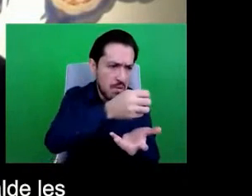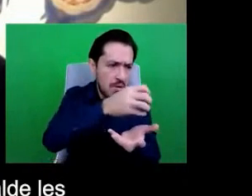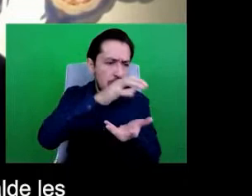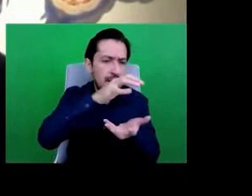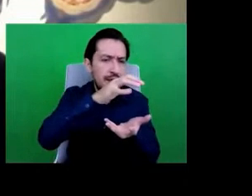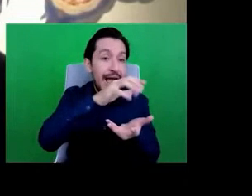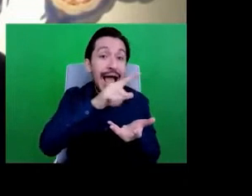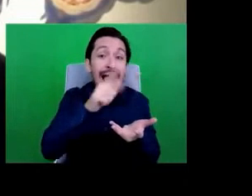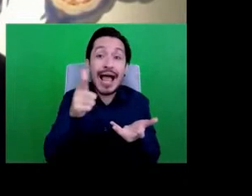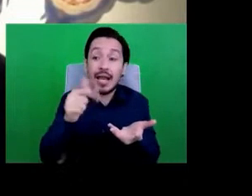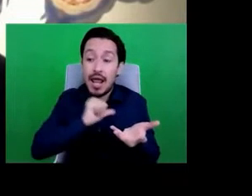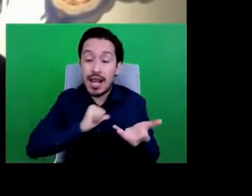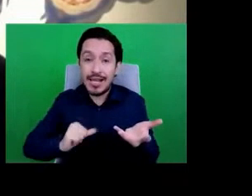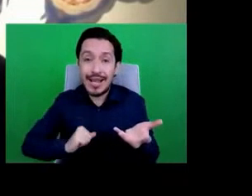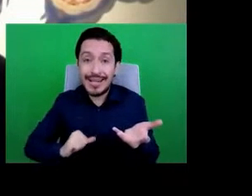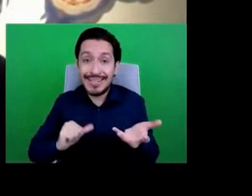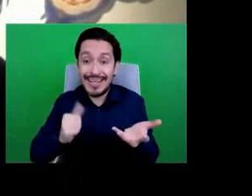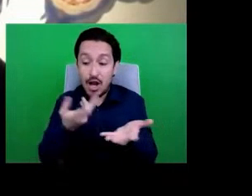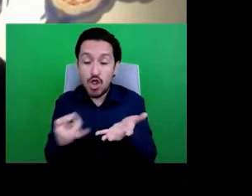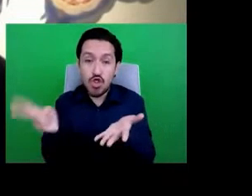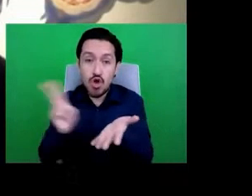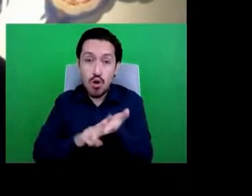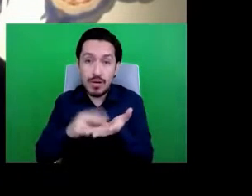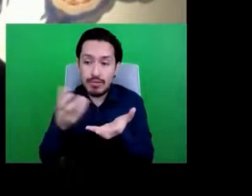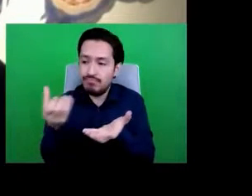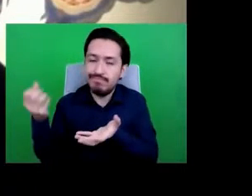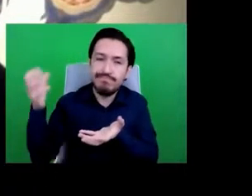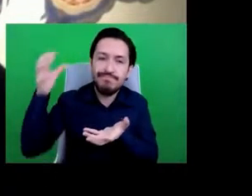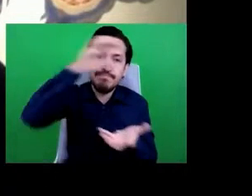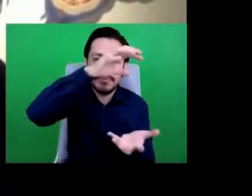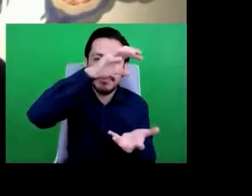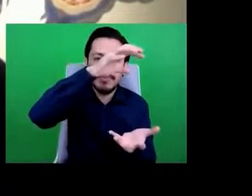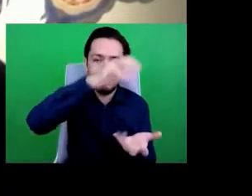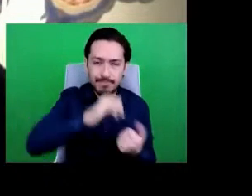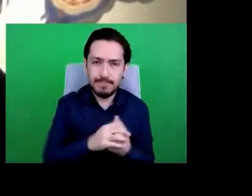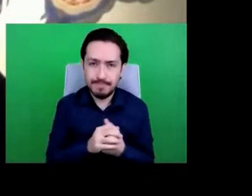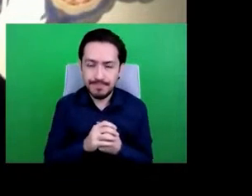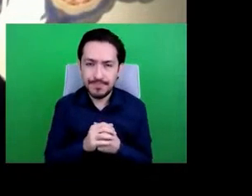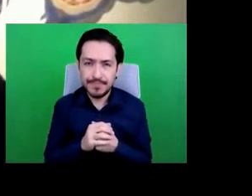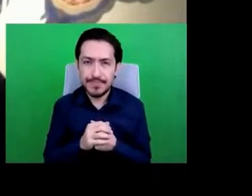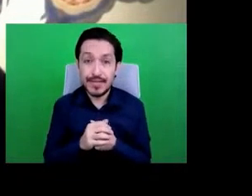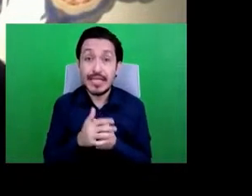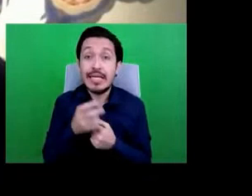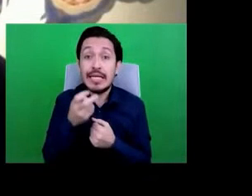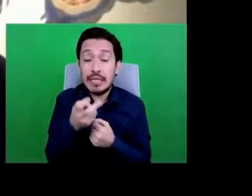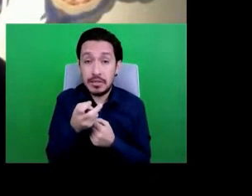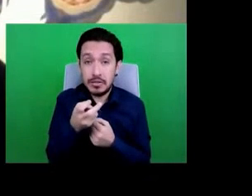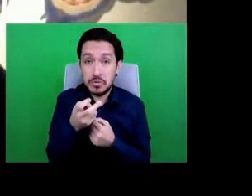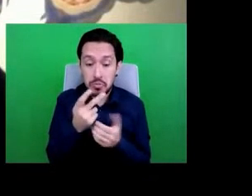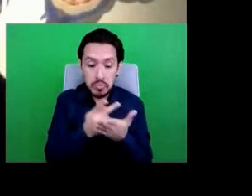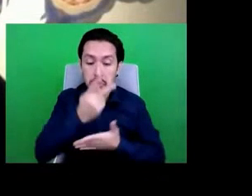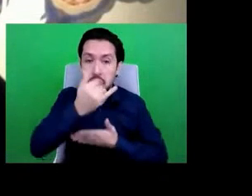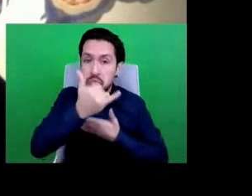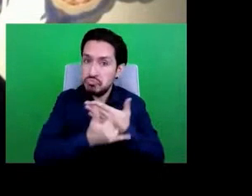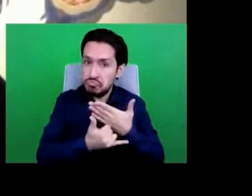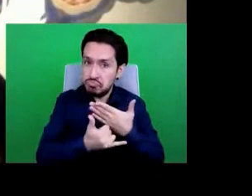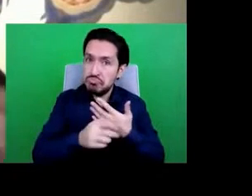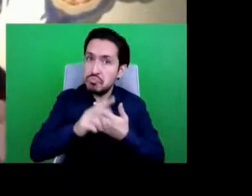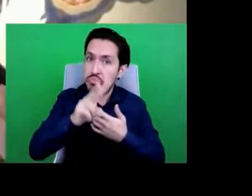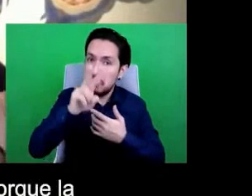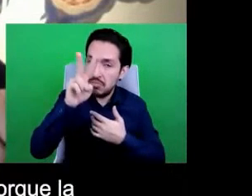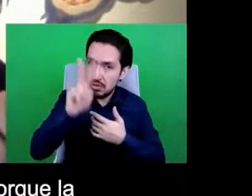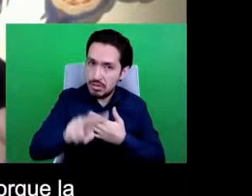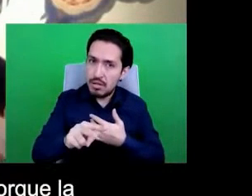esa cantidad, les duplicará lo que se haya recaudado. Y de esta forma han nacido proyectos muy innovadores